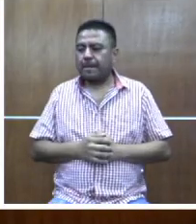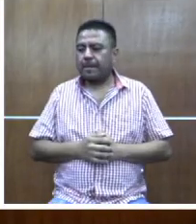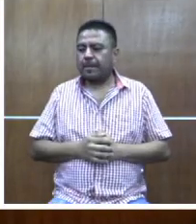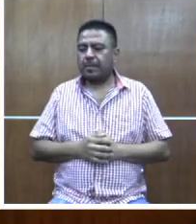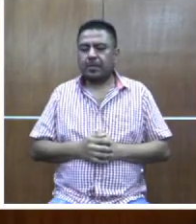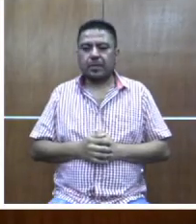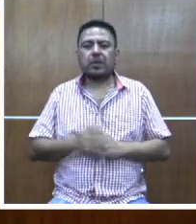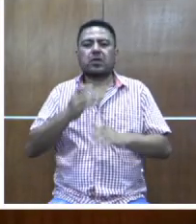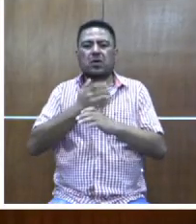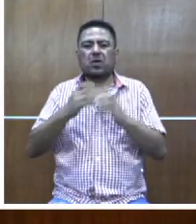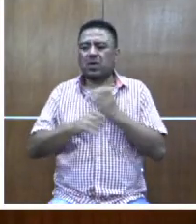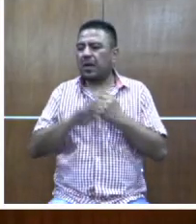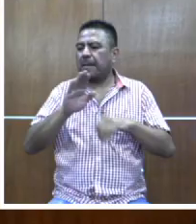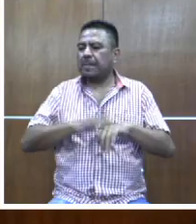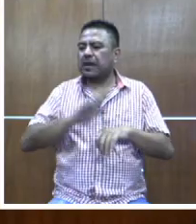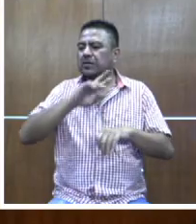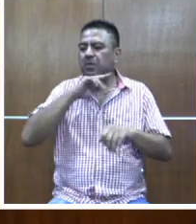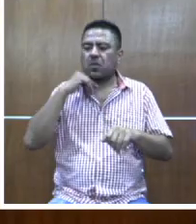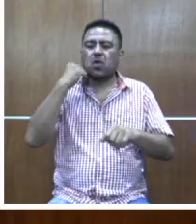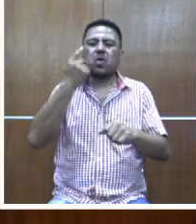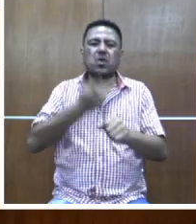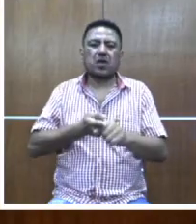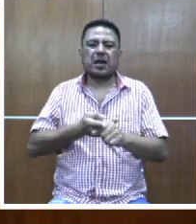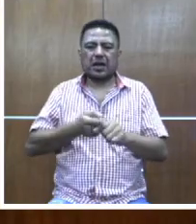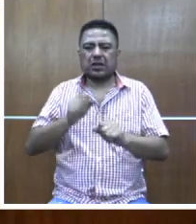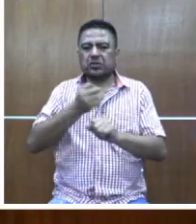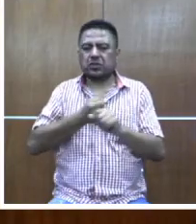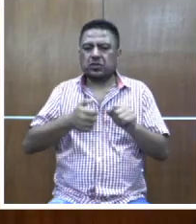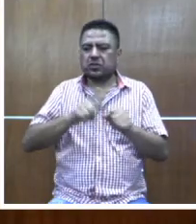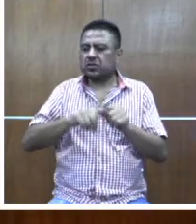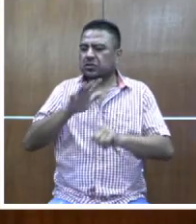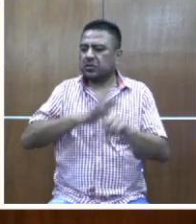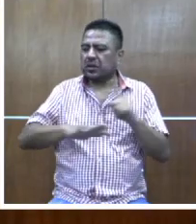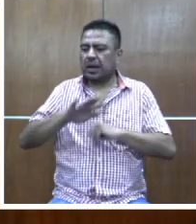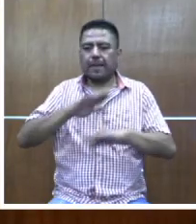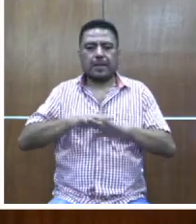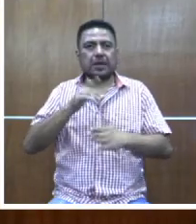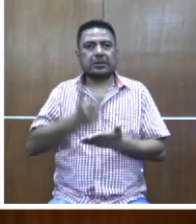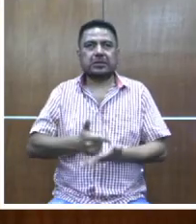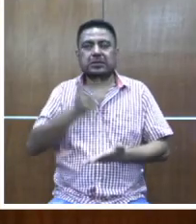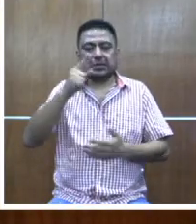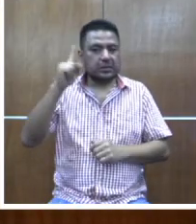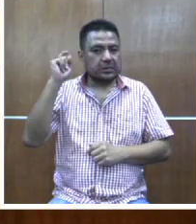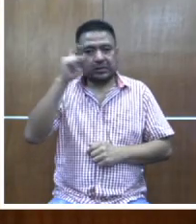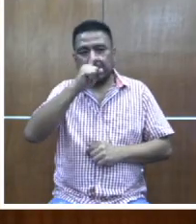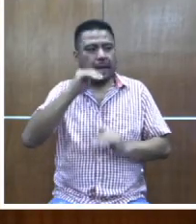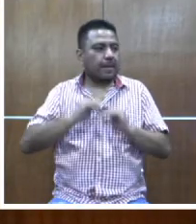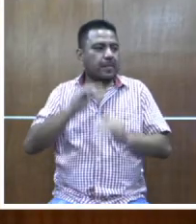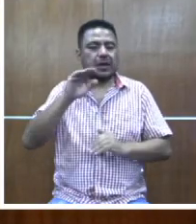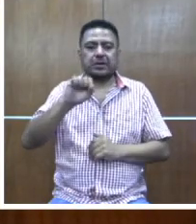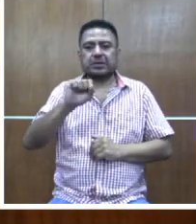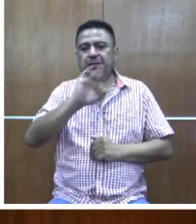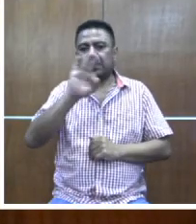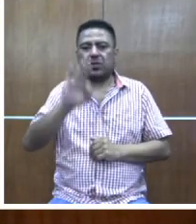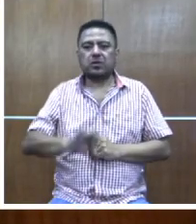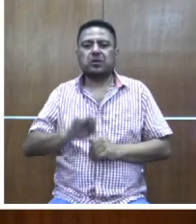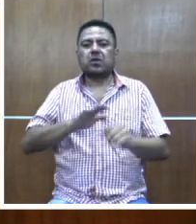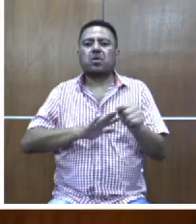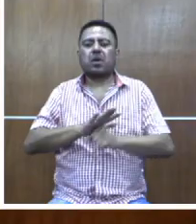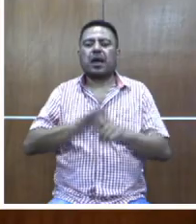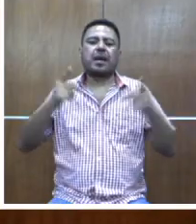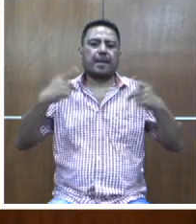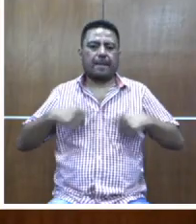las condiciones de vulnerabilidad en nuestra sociedad agravan la crisis. Más del 60% de